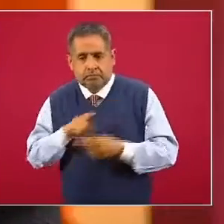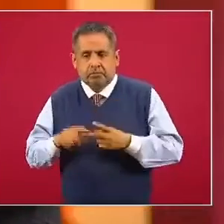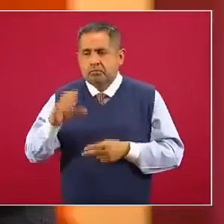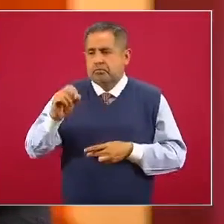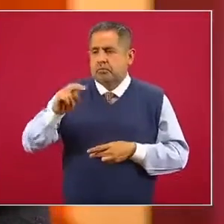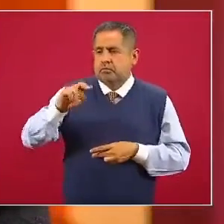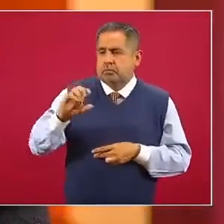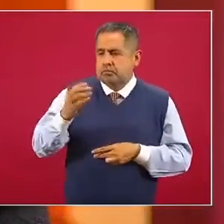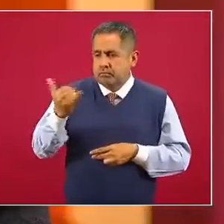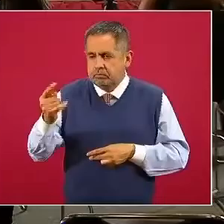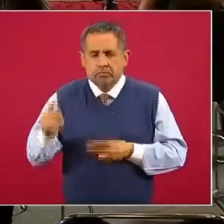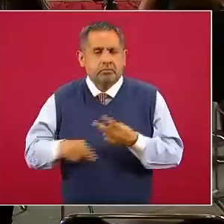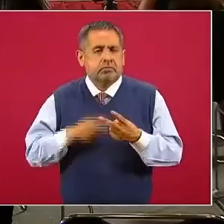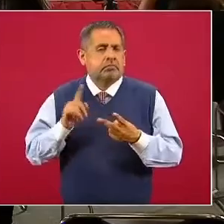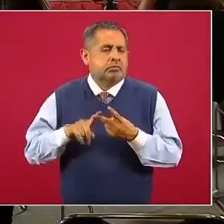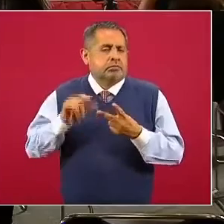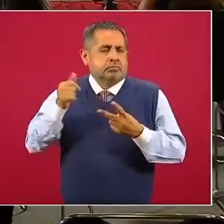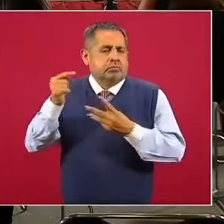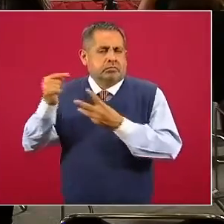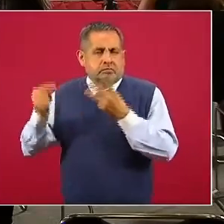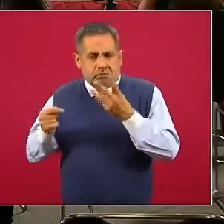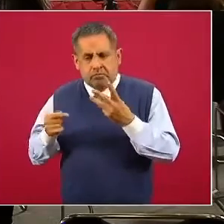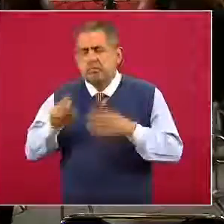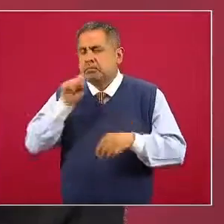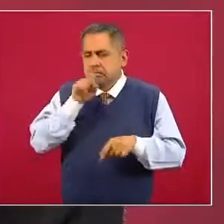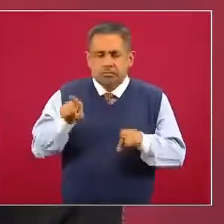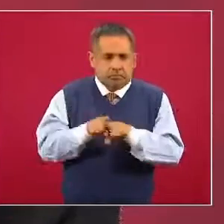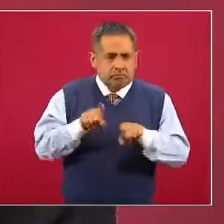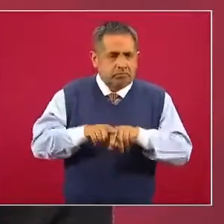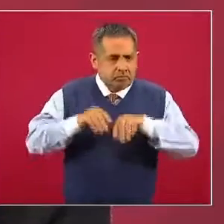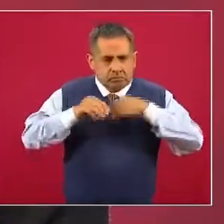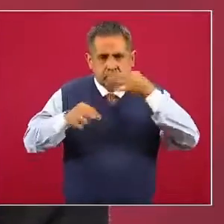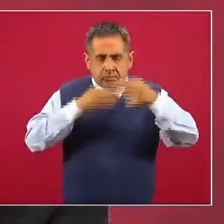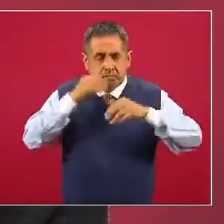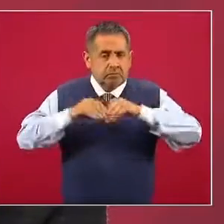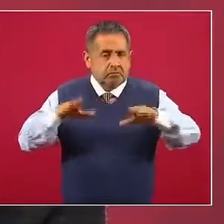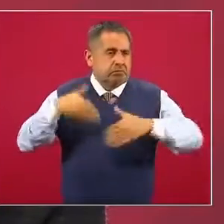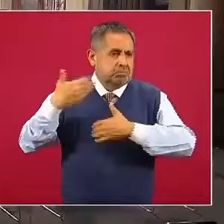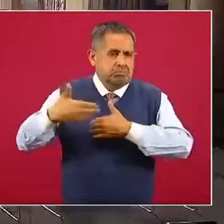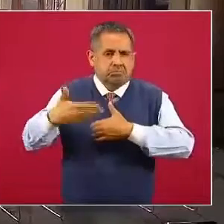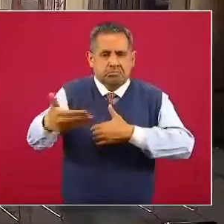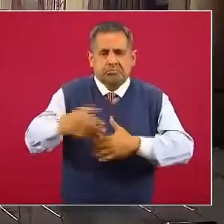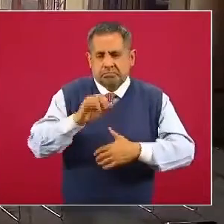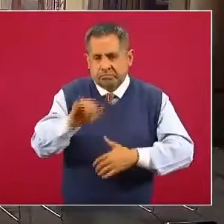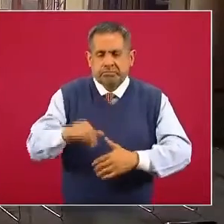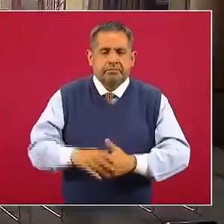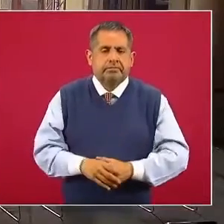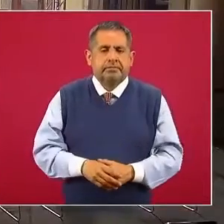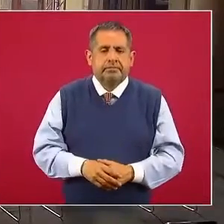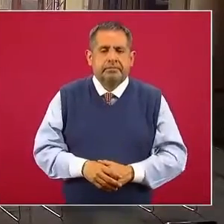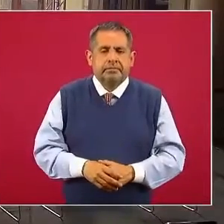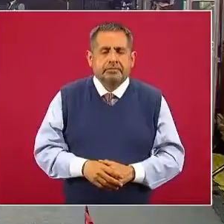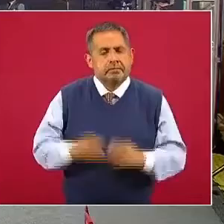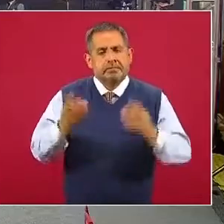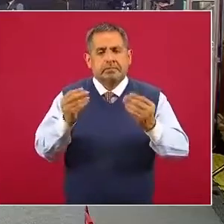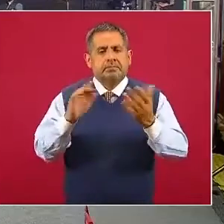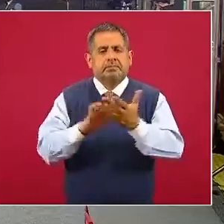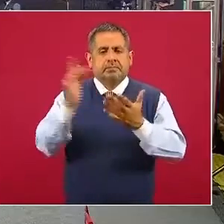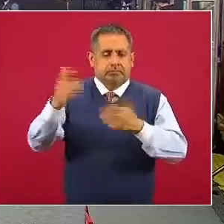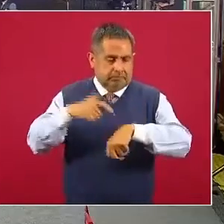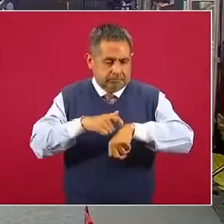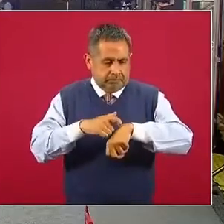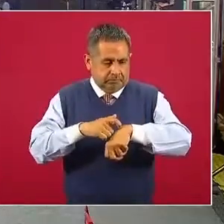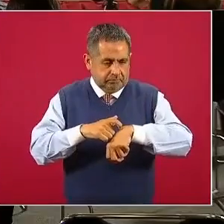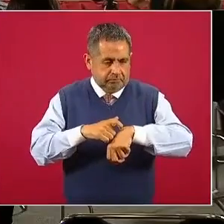CONACYT, como los otros que tenemos, se irán actualizando periódicamente. Pues muchas gracias, son